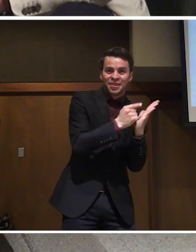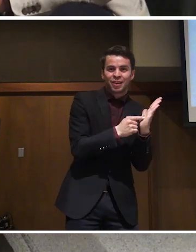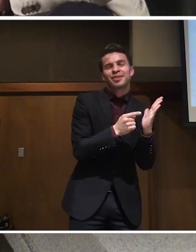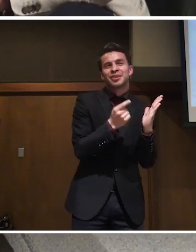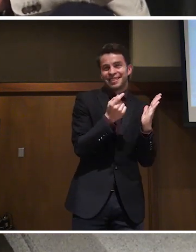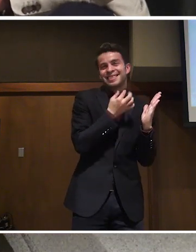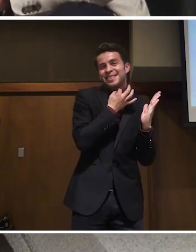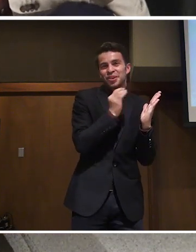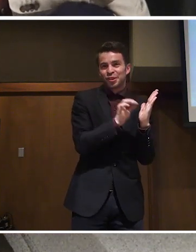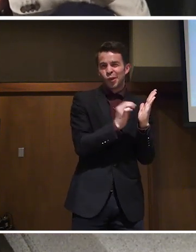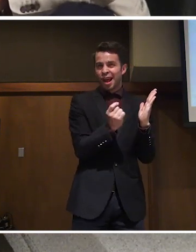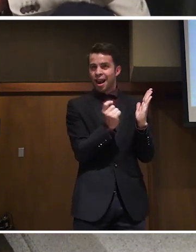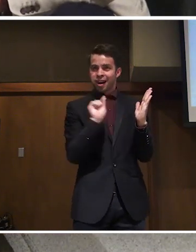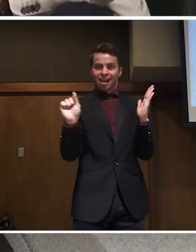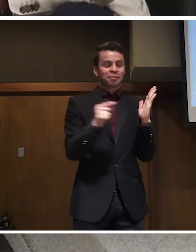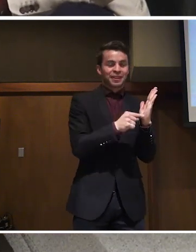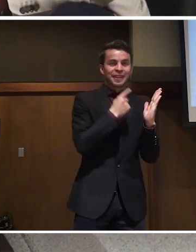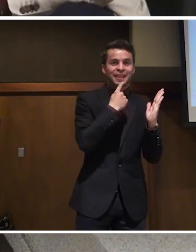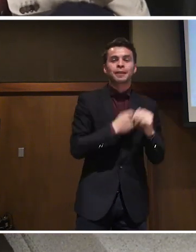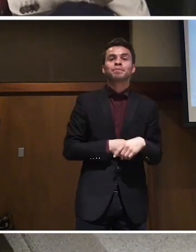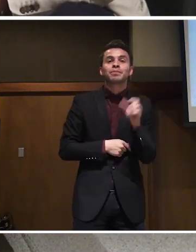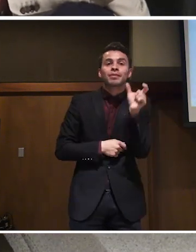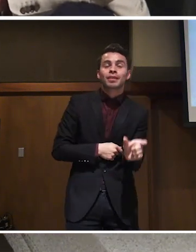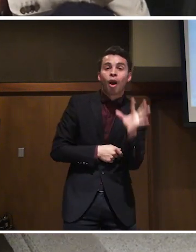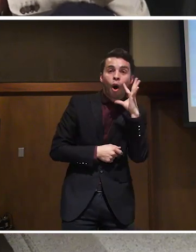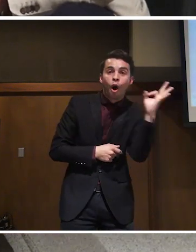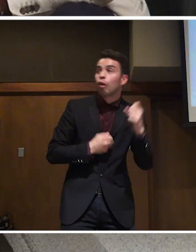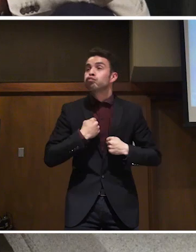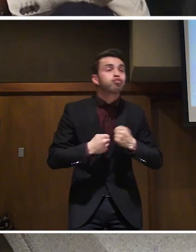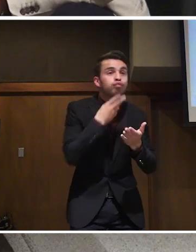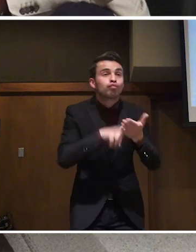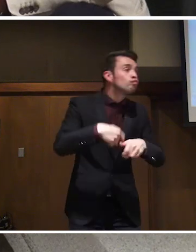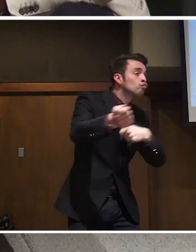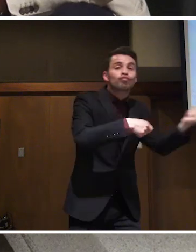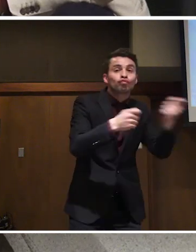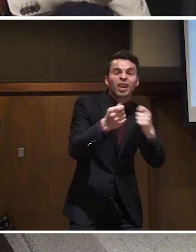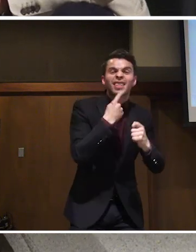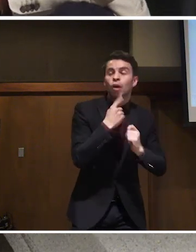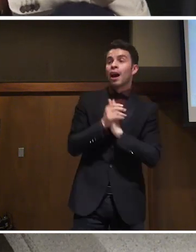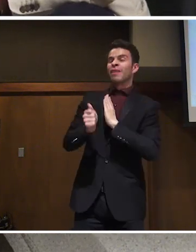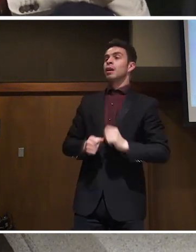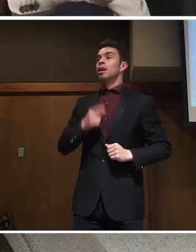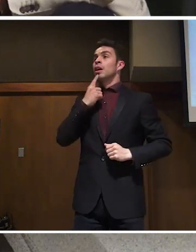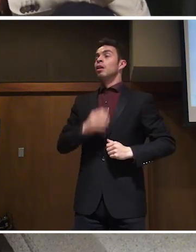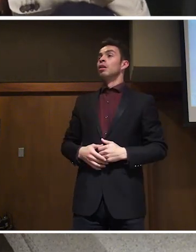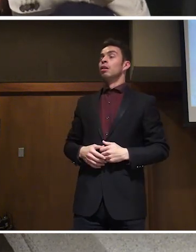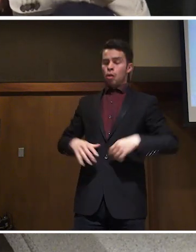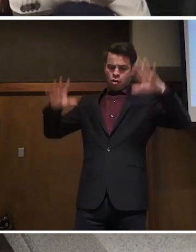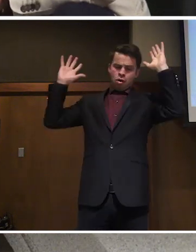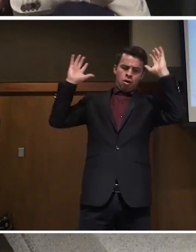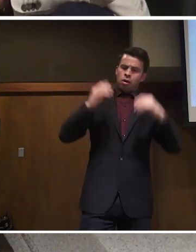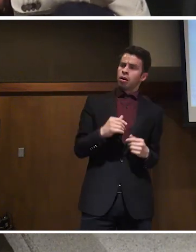picardía de Oviedo, dice Oviedo que el encomendero era un encomendero bastante habilidoso y que le contestó entonces al indio, no